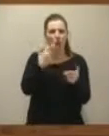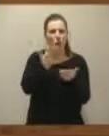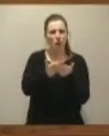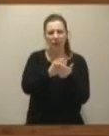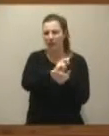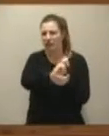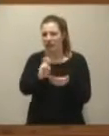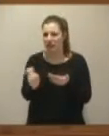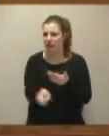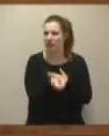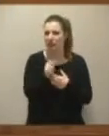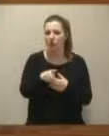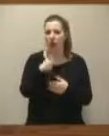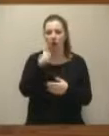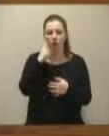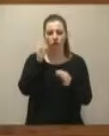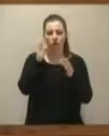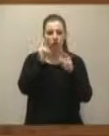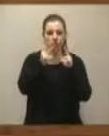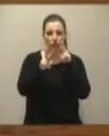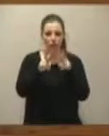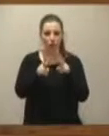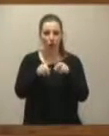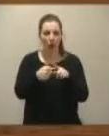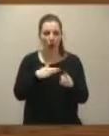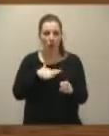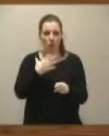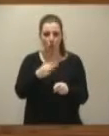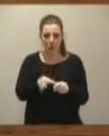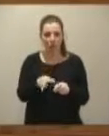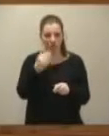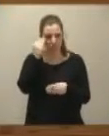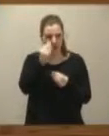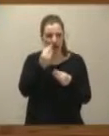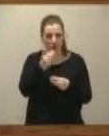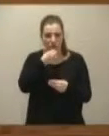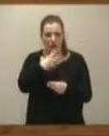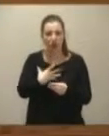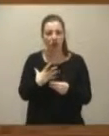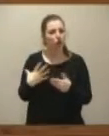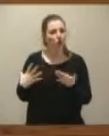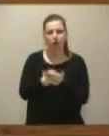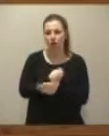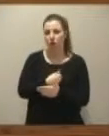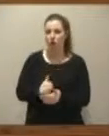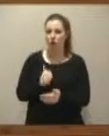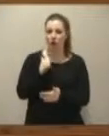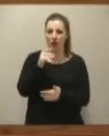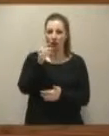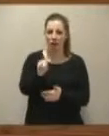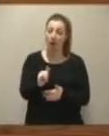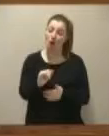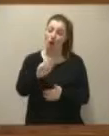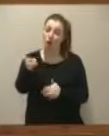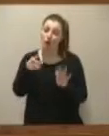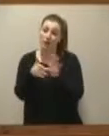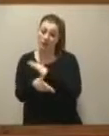y observaciones que consideraron oportunas. Todos tuvieron la oportunidad de hacerlo. Otra cosa es que lo hubiesen